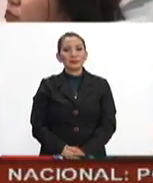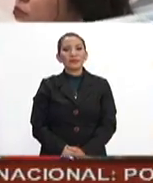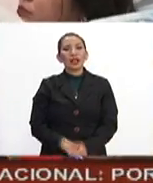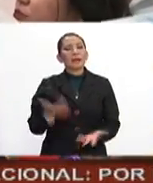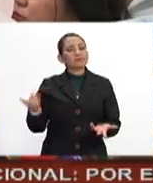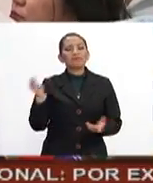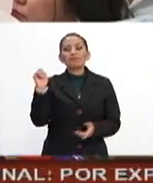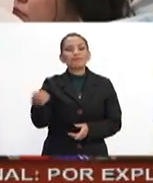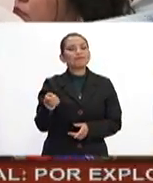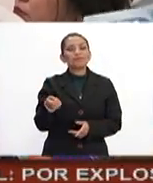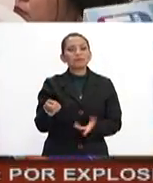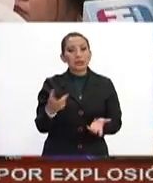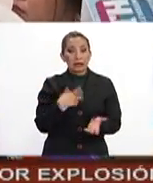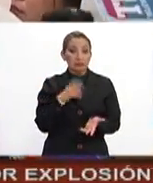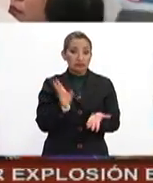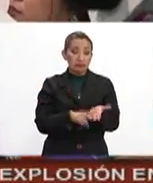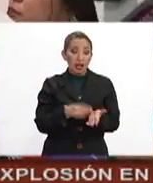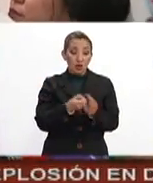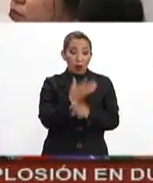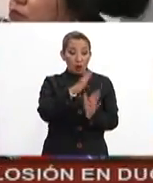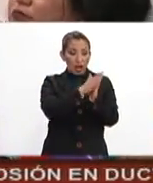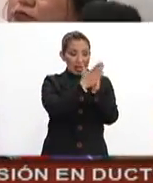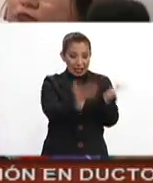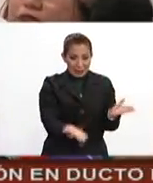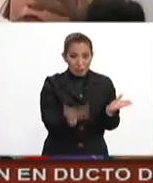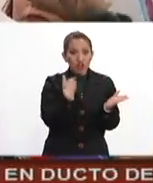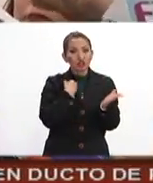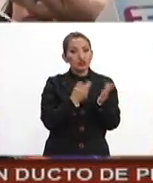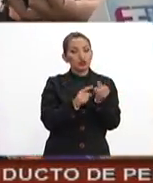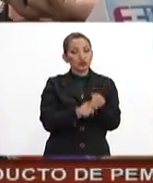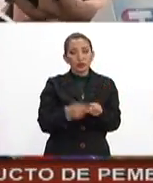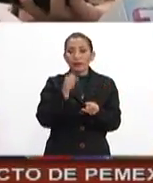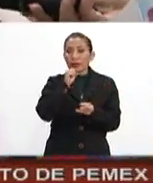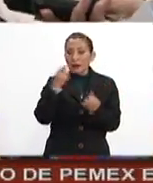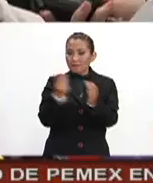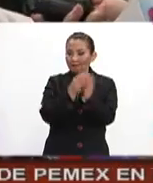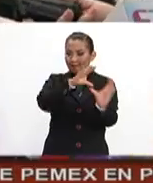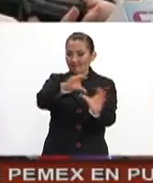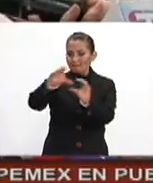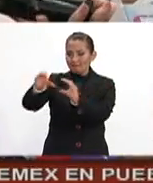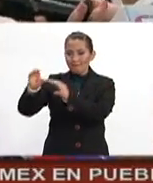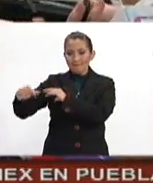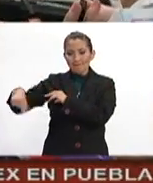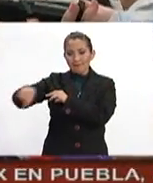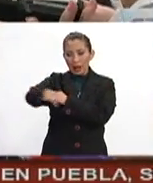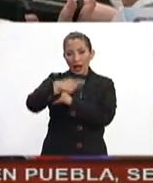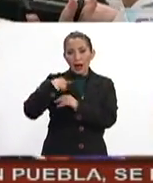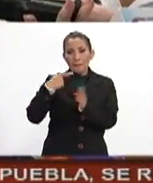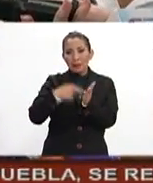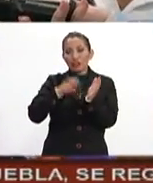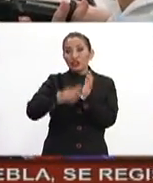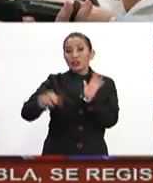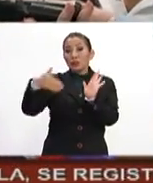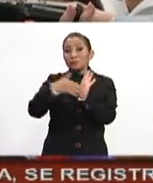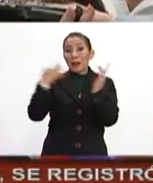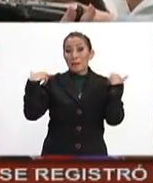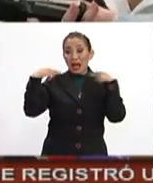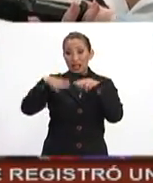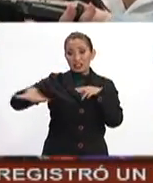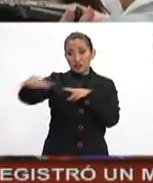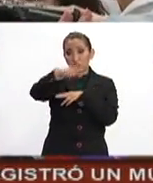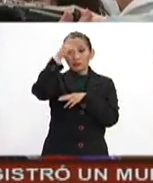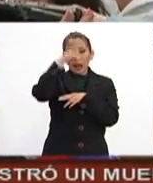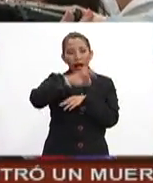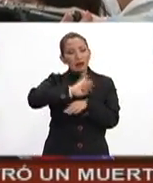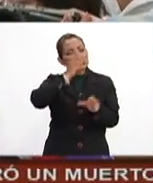Que va a implicar sin lugar a dudas los nuevos libros de texto, que va a implicar la capacitación que se va a dar al 1.200.000 de maestros para